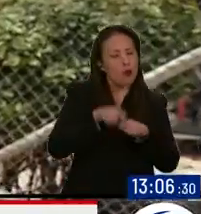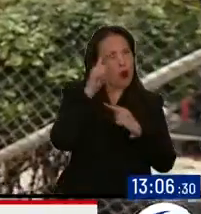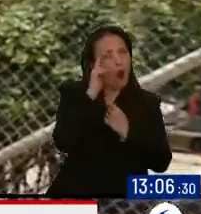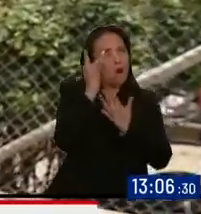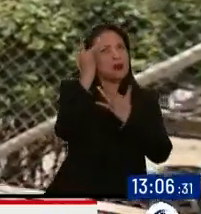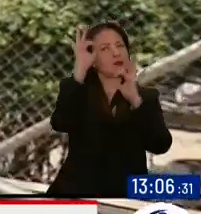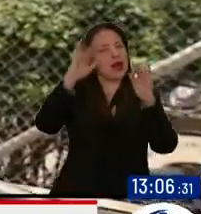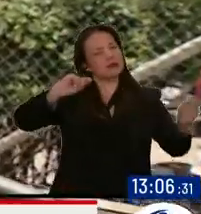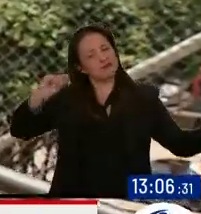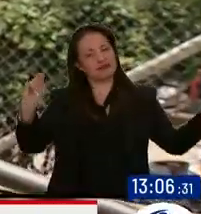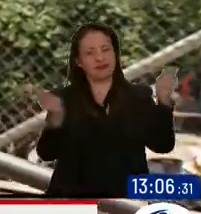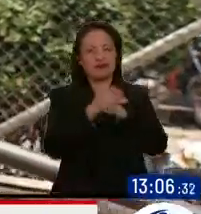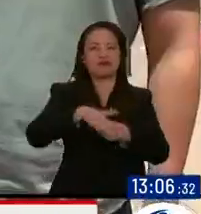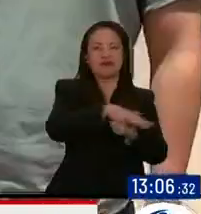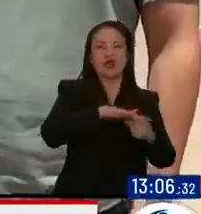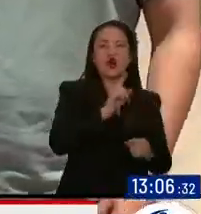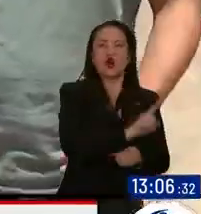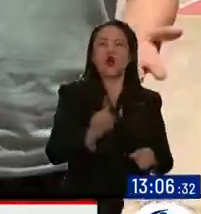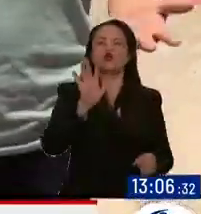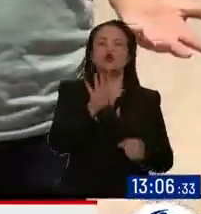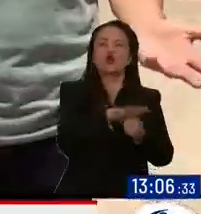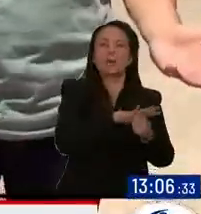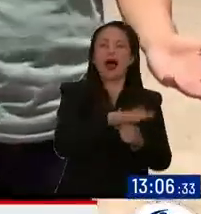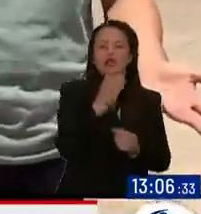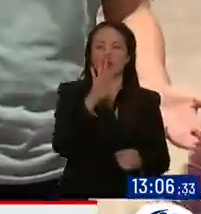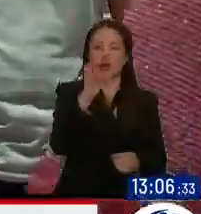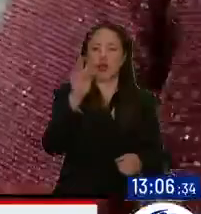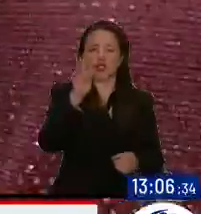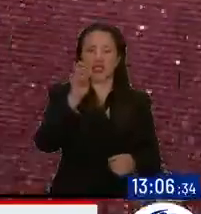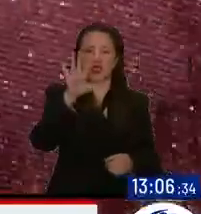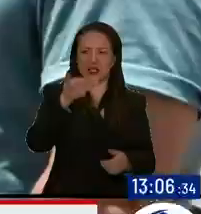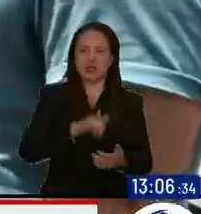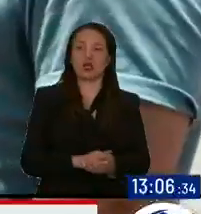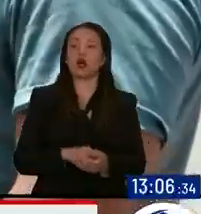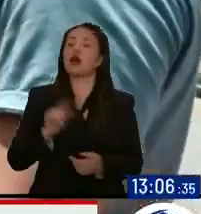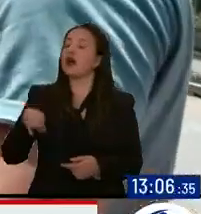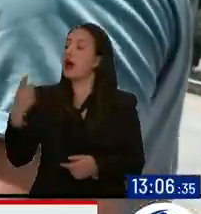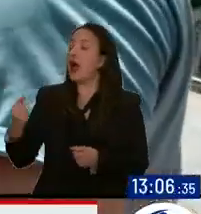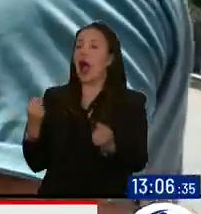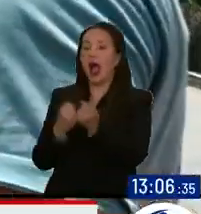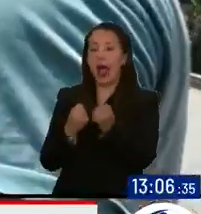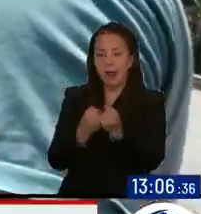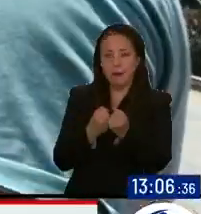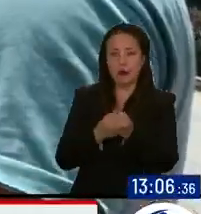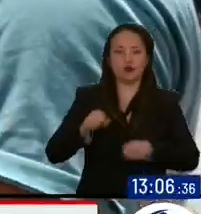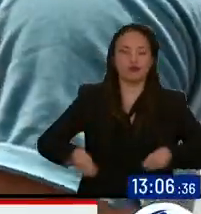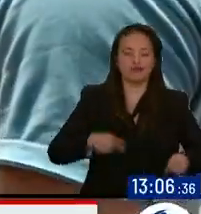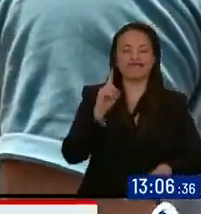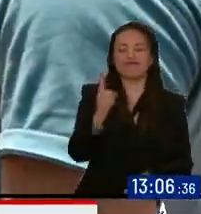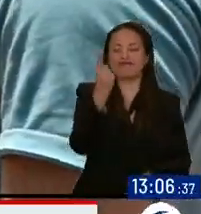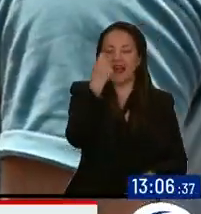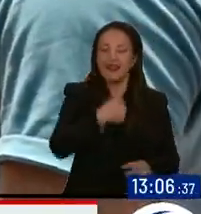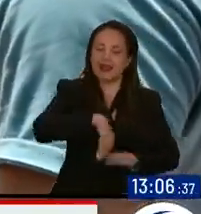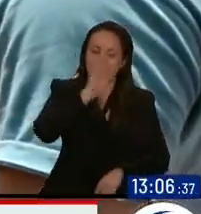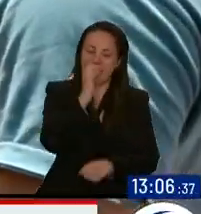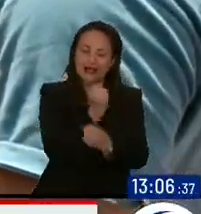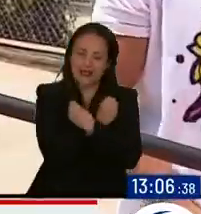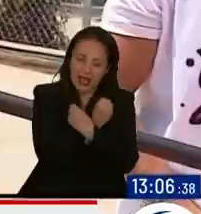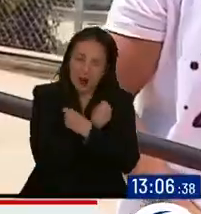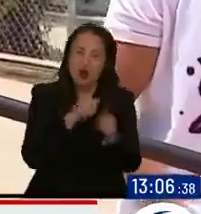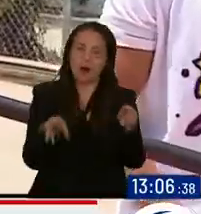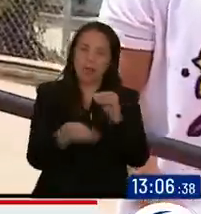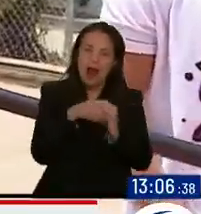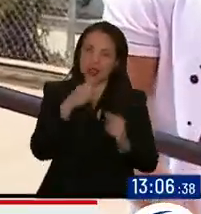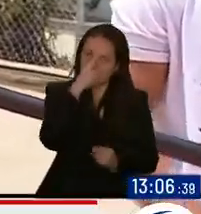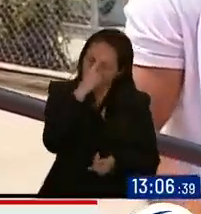de 480 barrios que tiene la ciudad ahora. Claro, y el apoyo a los artistas. Sí, sí, de hecho nos falta mucho amor, nos falta más creencia también, de